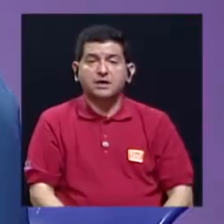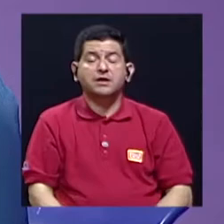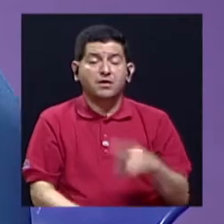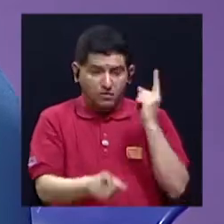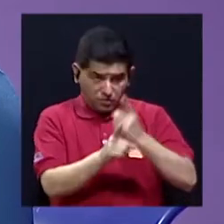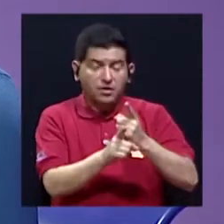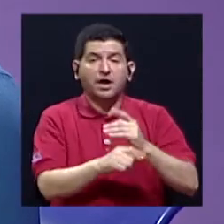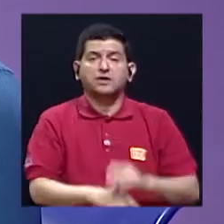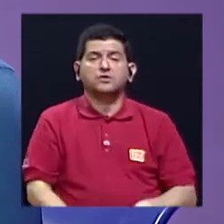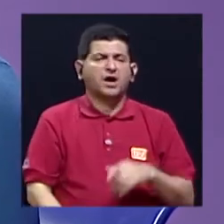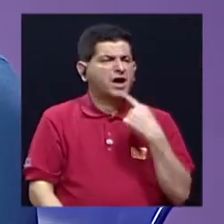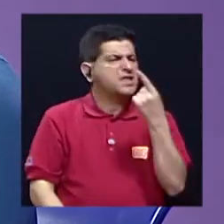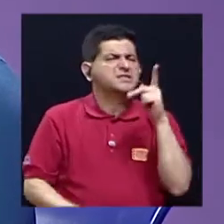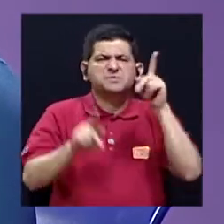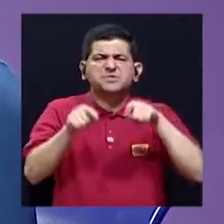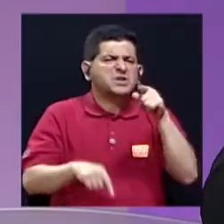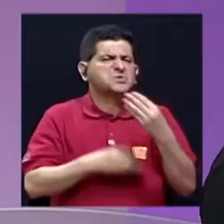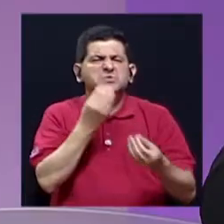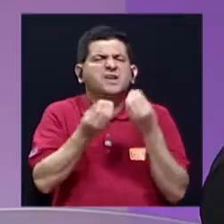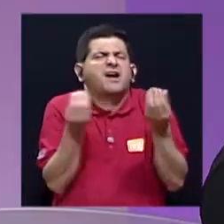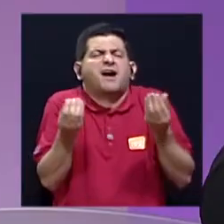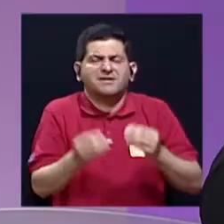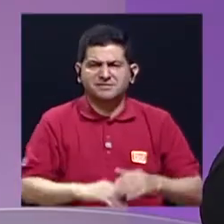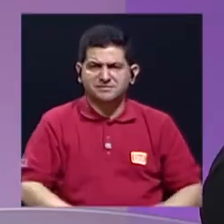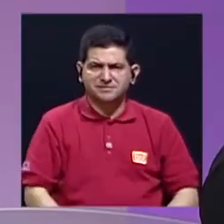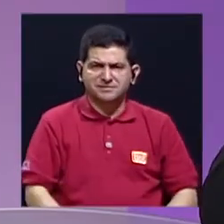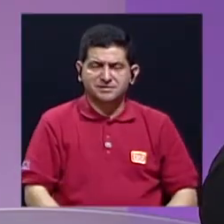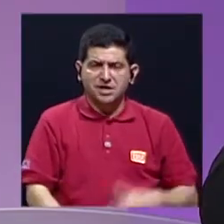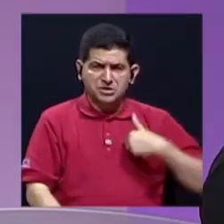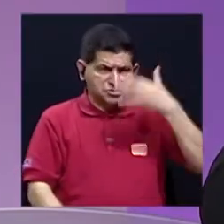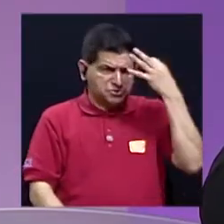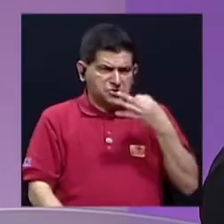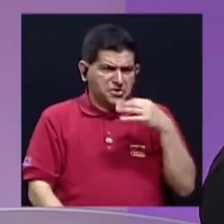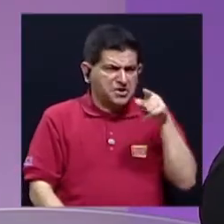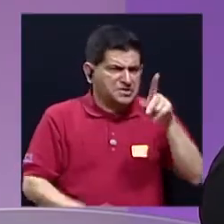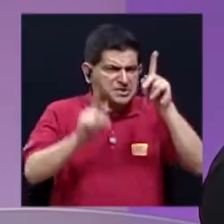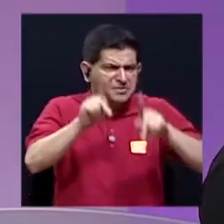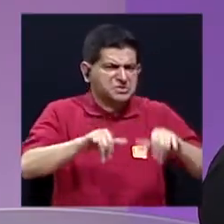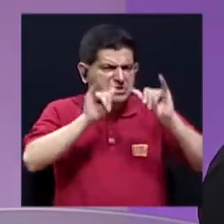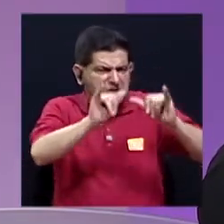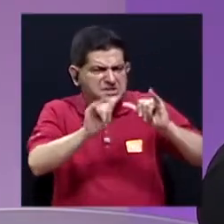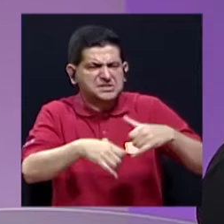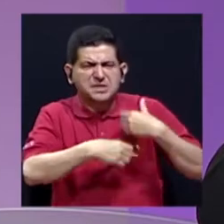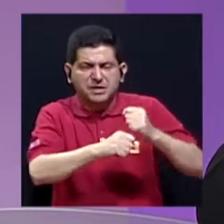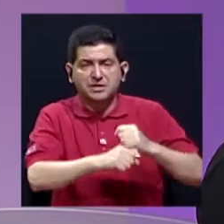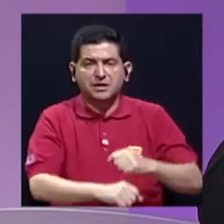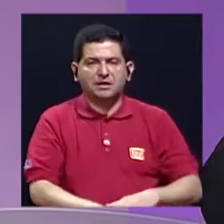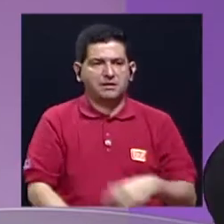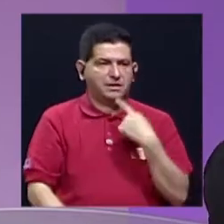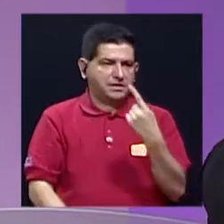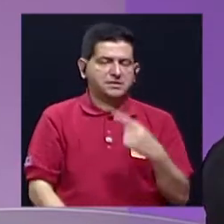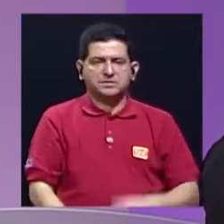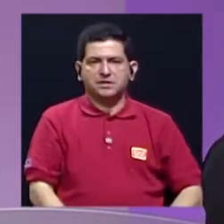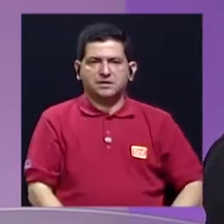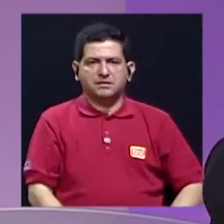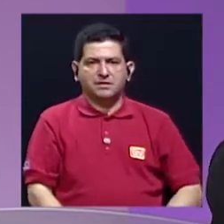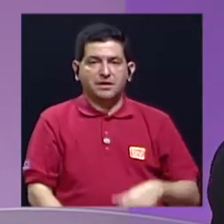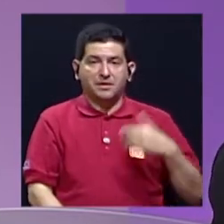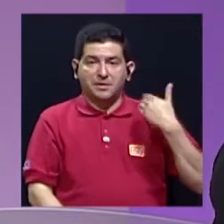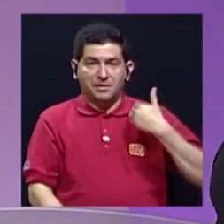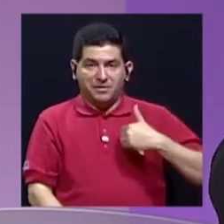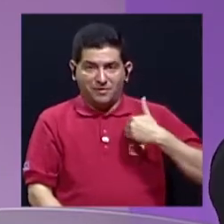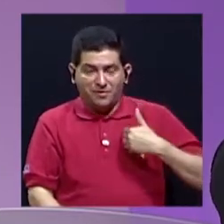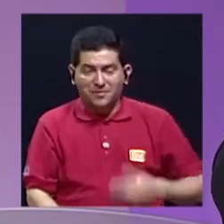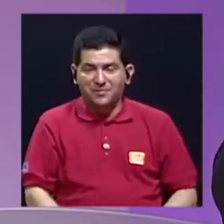horario, sí. Entonces, ¿qué hacía yo tanto? Pero es que a mí no me parece que Cris esté tanto tiempo en la municipalidad. Ya, qué pena. O sea, ni mi esposo me dice, porque estás todo el